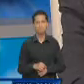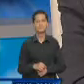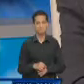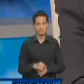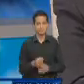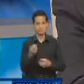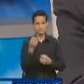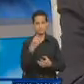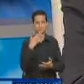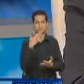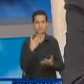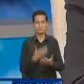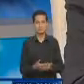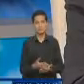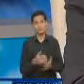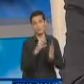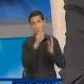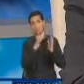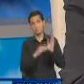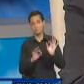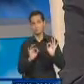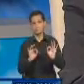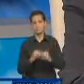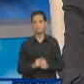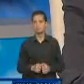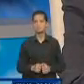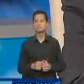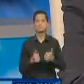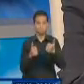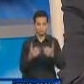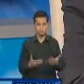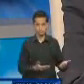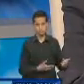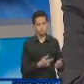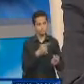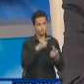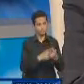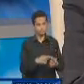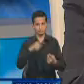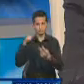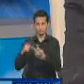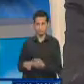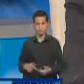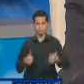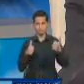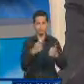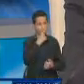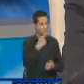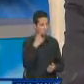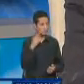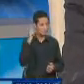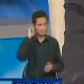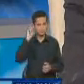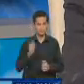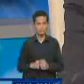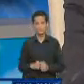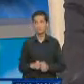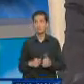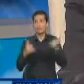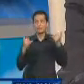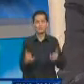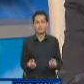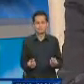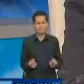Gracias, Alejandra. Como siempre, excelente. Le doy la bienvenida a Paulina Recalde y Juan Ispasimiño. Y por efectos de tiempo voy directo